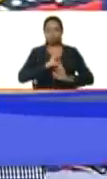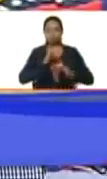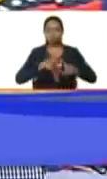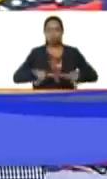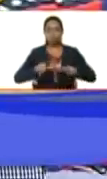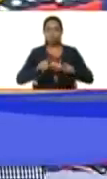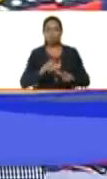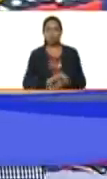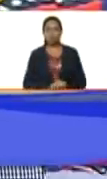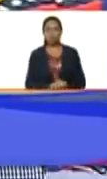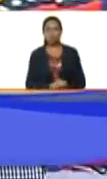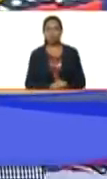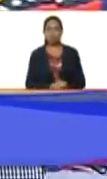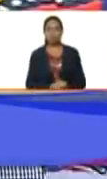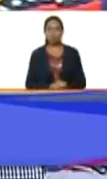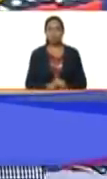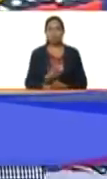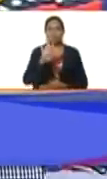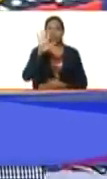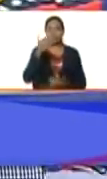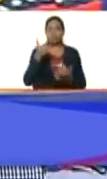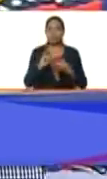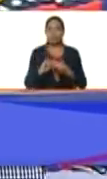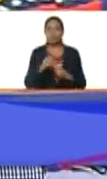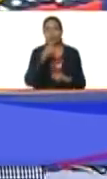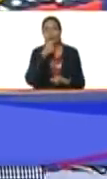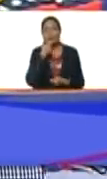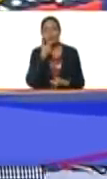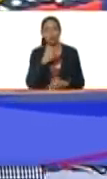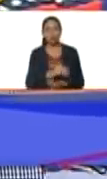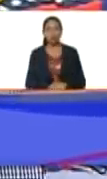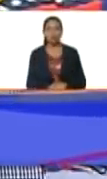Ay, Dios mío, el nombre. Mara tiene 5 hijos hermosos.